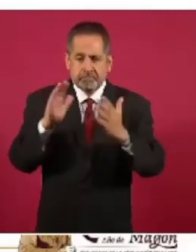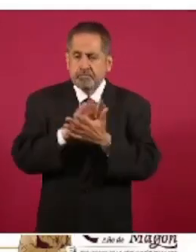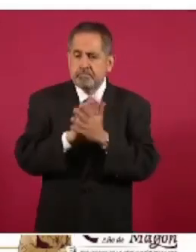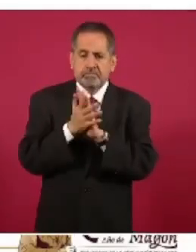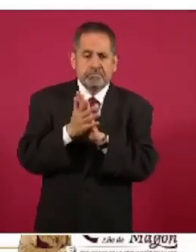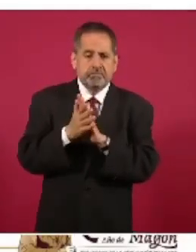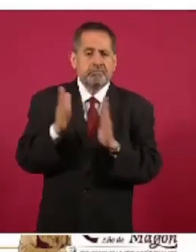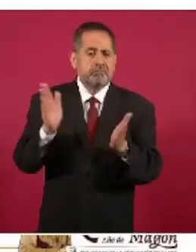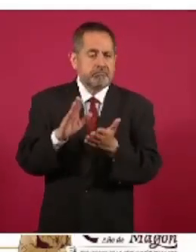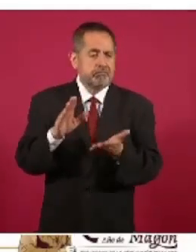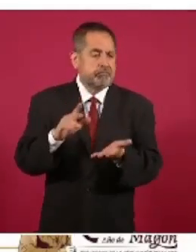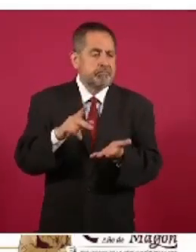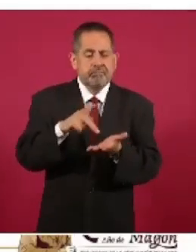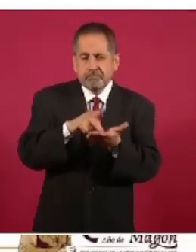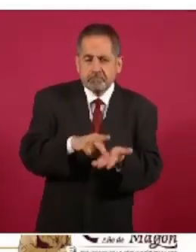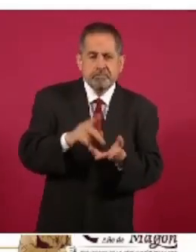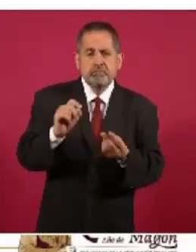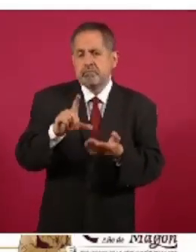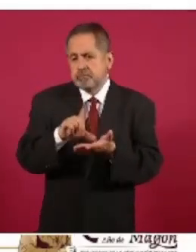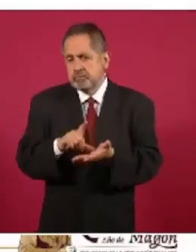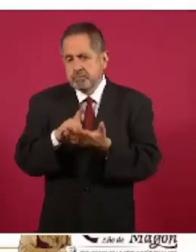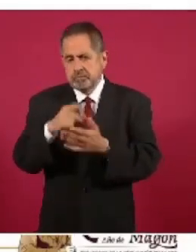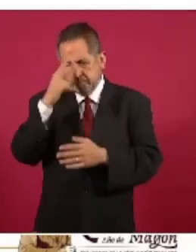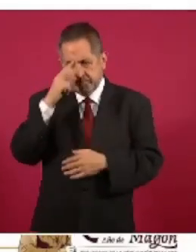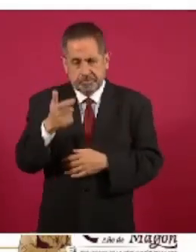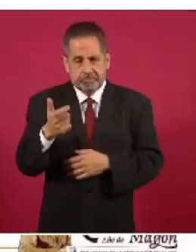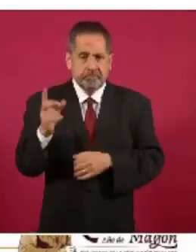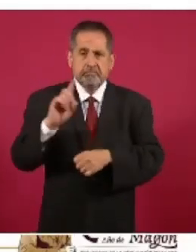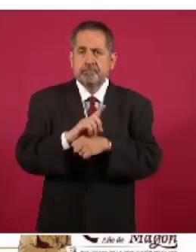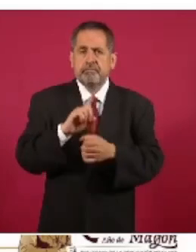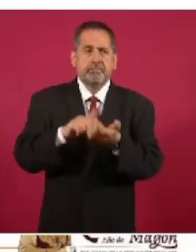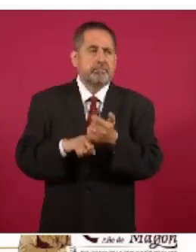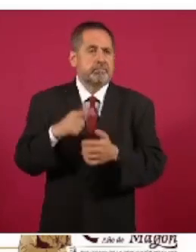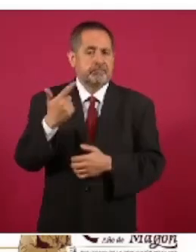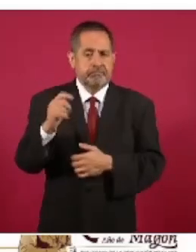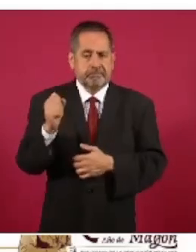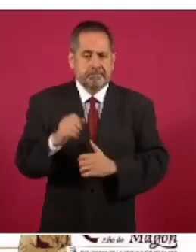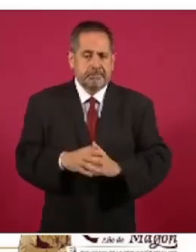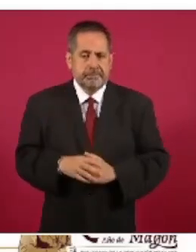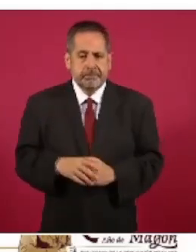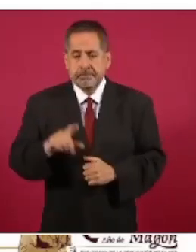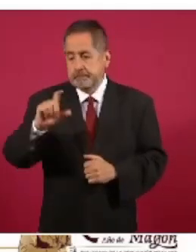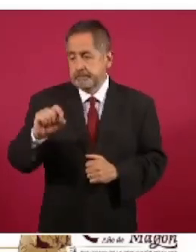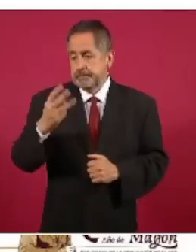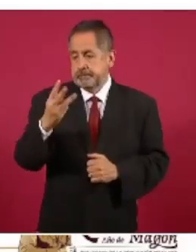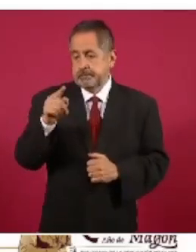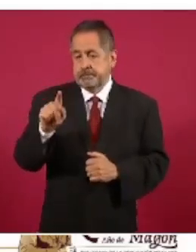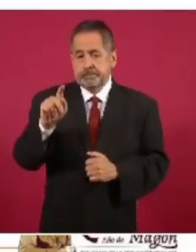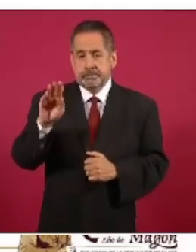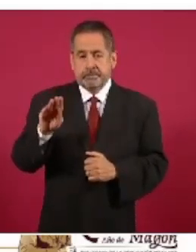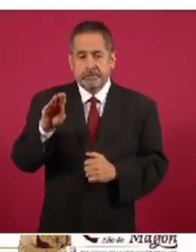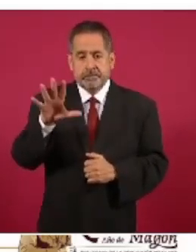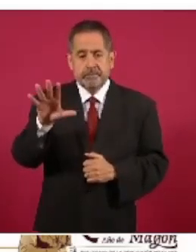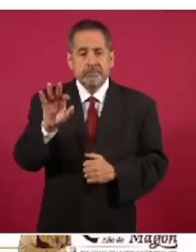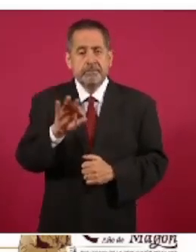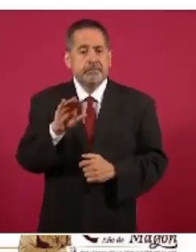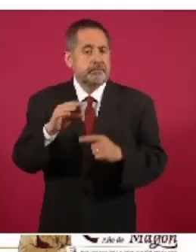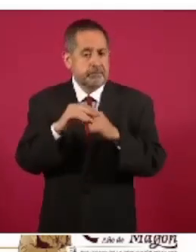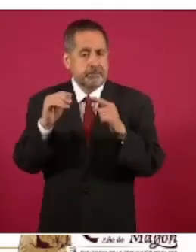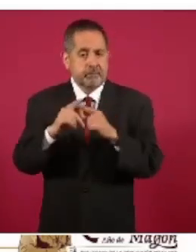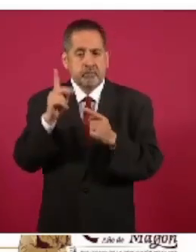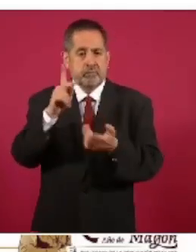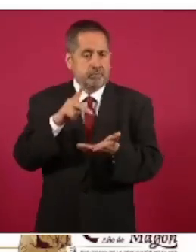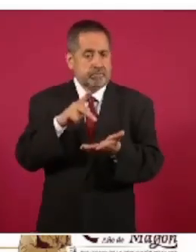a kilos, a litros y a pesos mexicanos, con corte el 7 de septiembre, 23 pesos con 95 centavos el